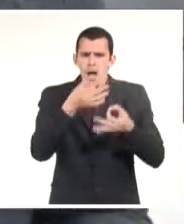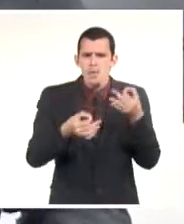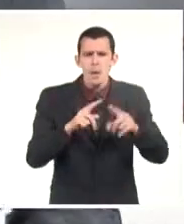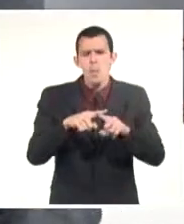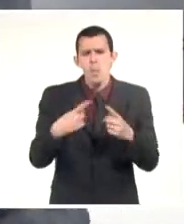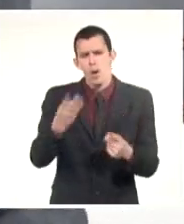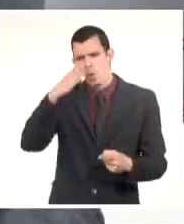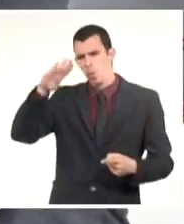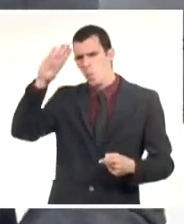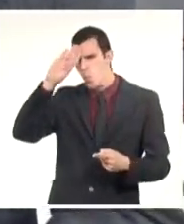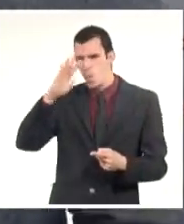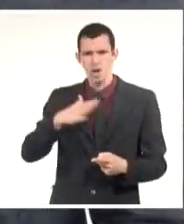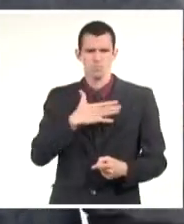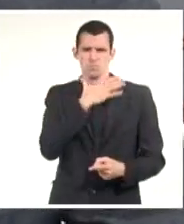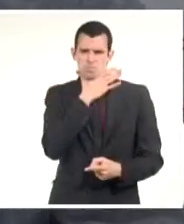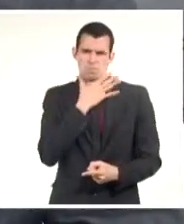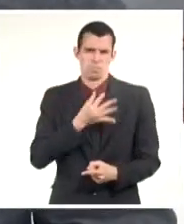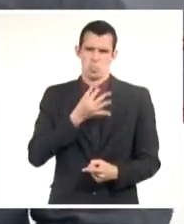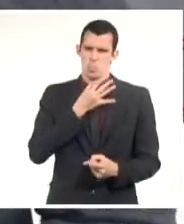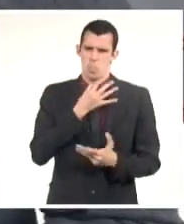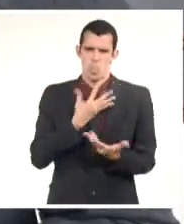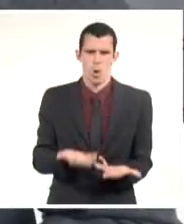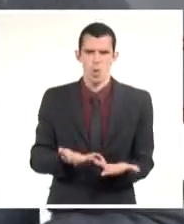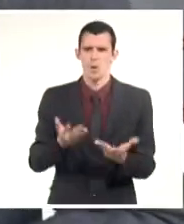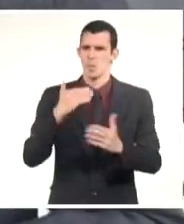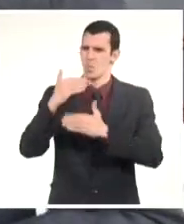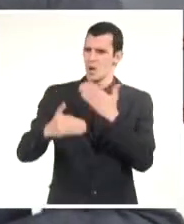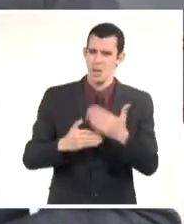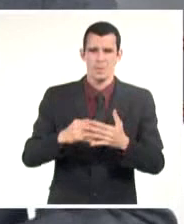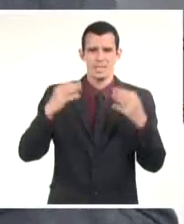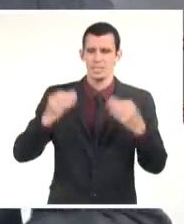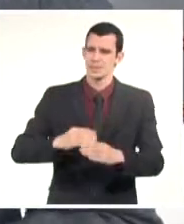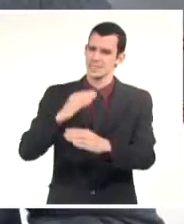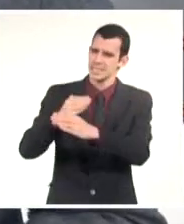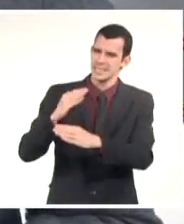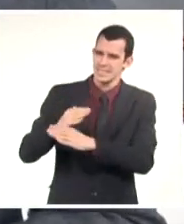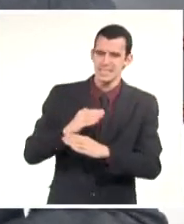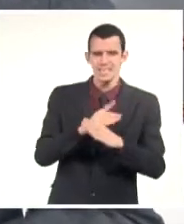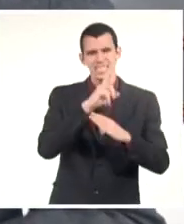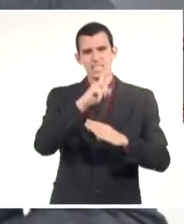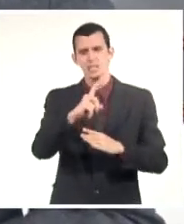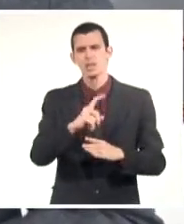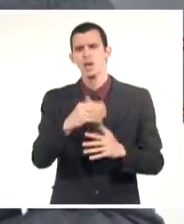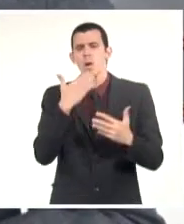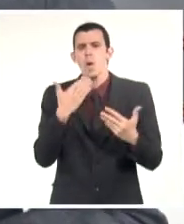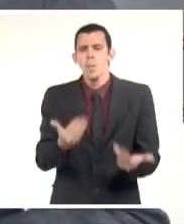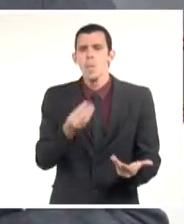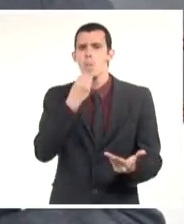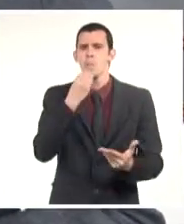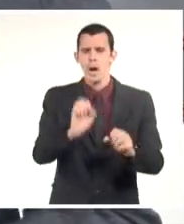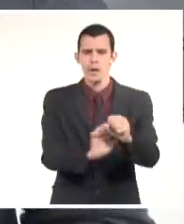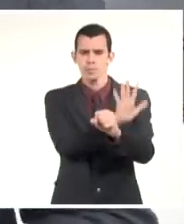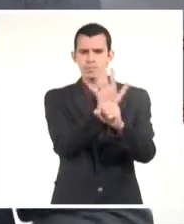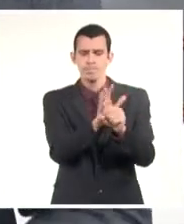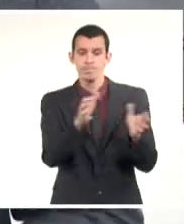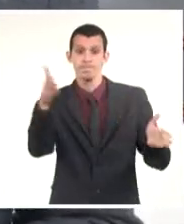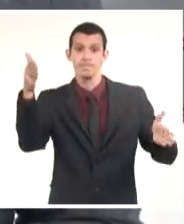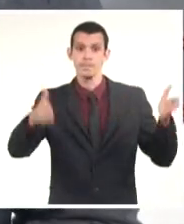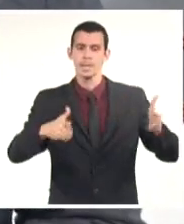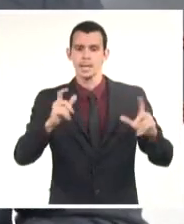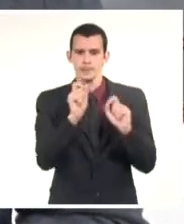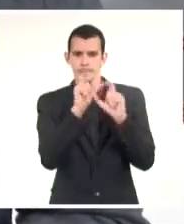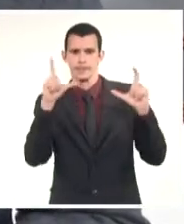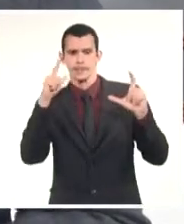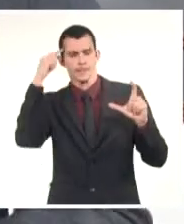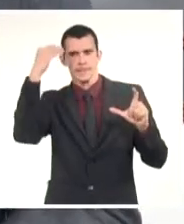con muchos retos económicos, con coyunturas absolutamente desfavorables, podía, en medio de una pandemia, digamos, tener una